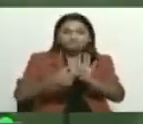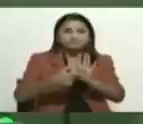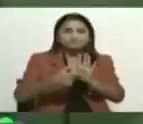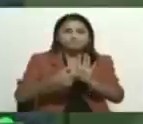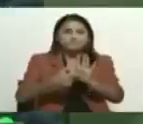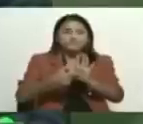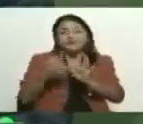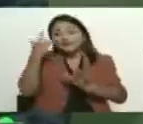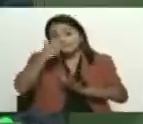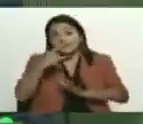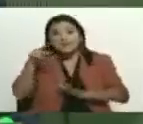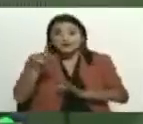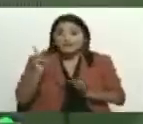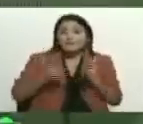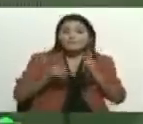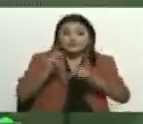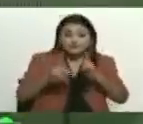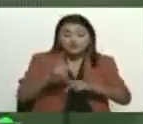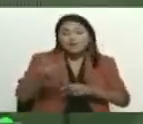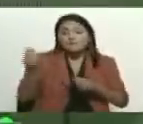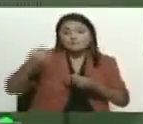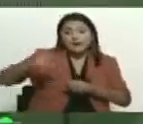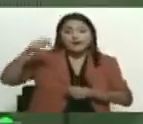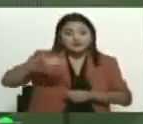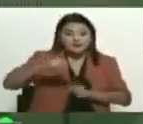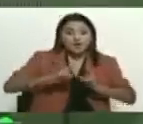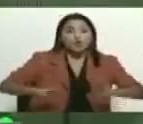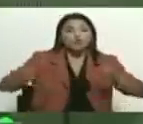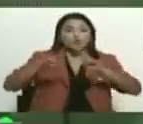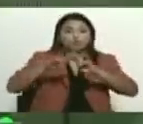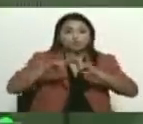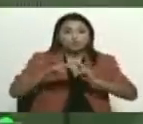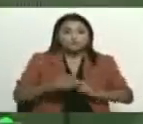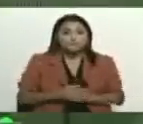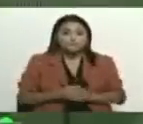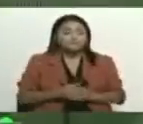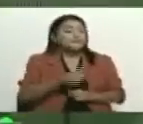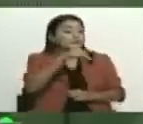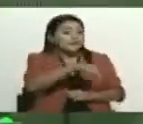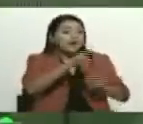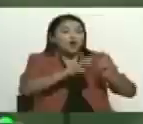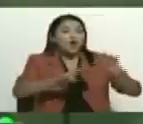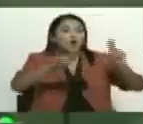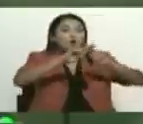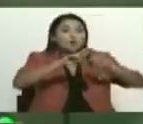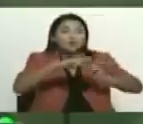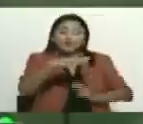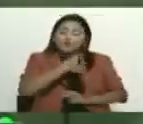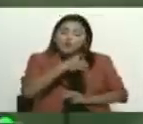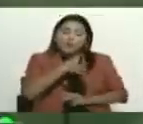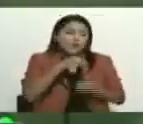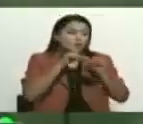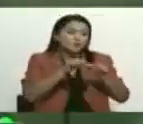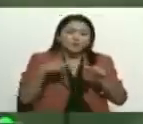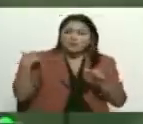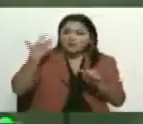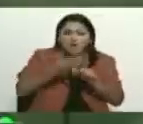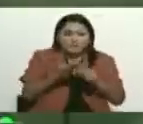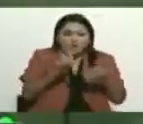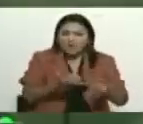madre África en este importante órgano. Naciones Unidas no puede continuar funcionando como lo está